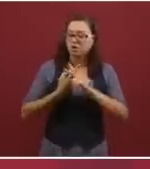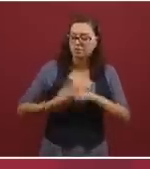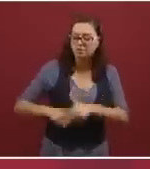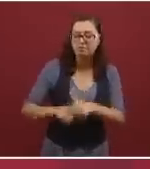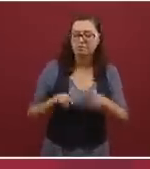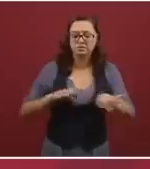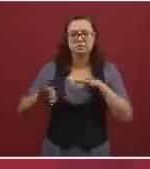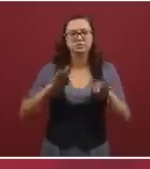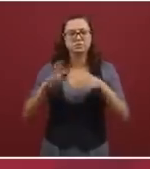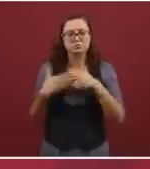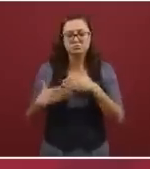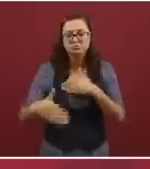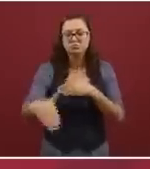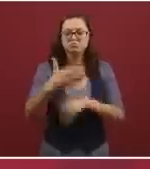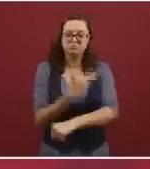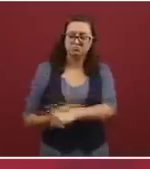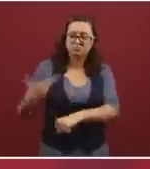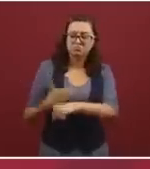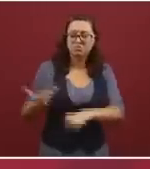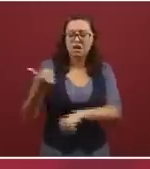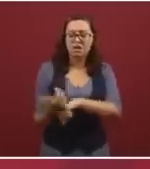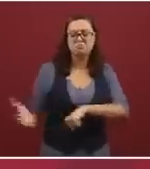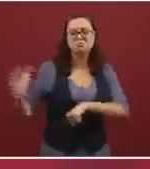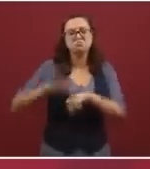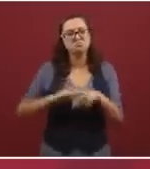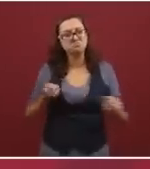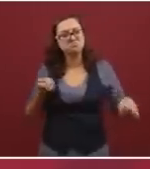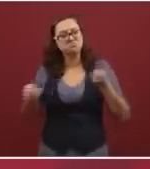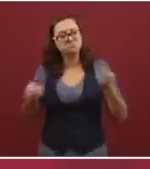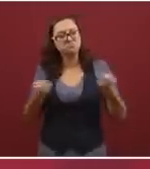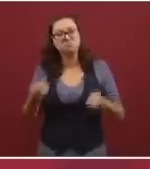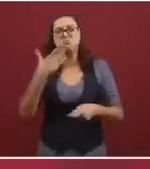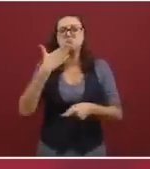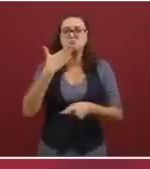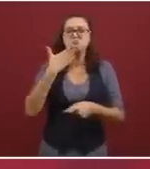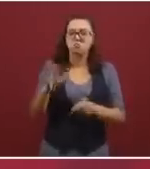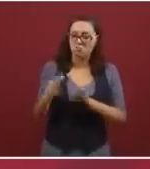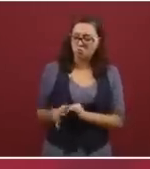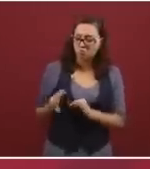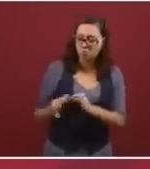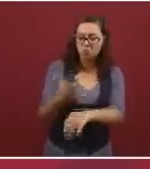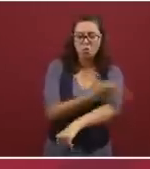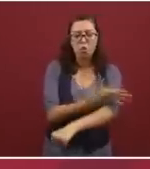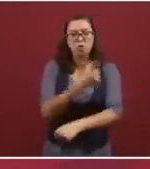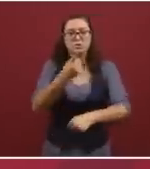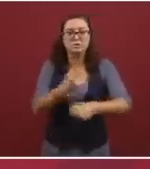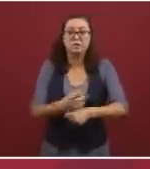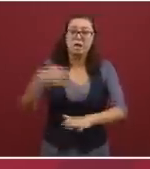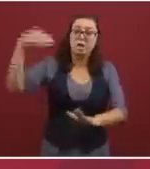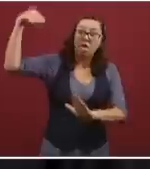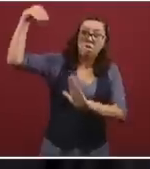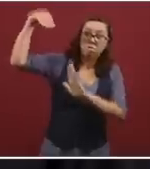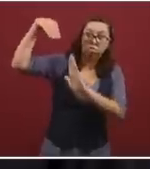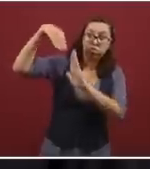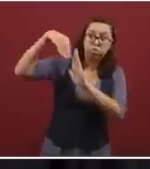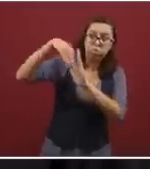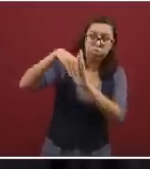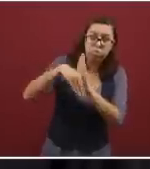honradez, y se pudo detener la caída en la producción.